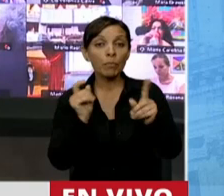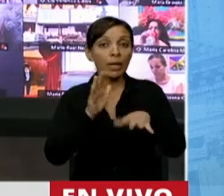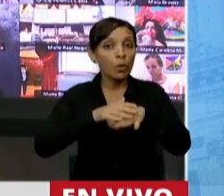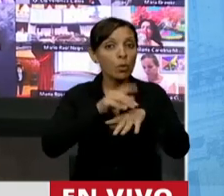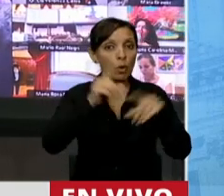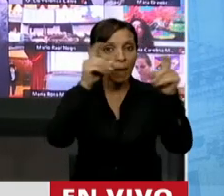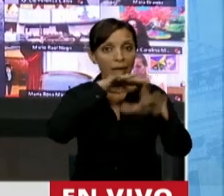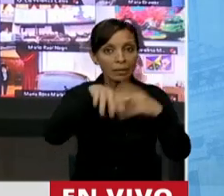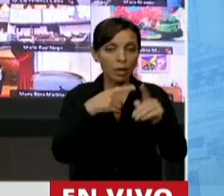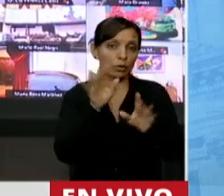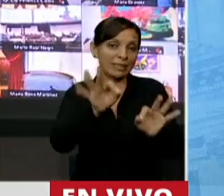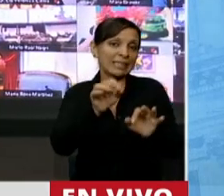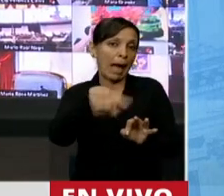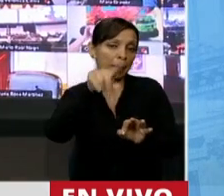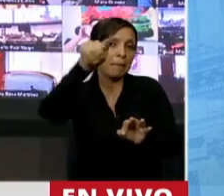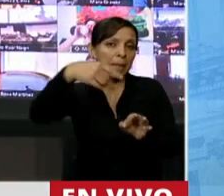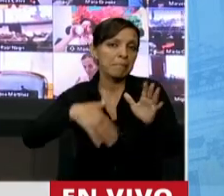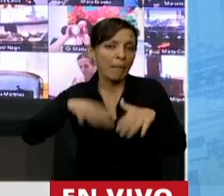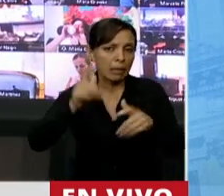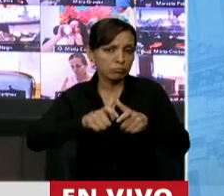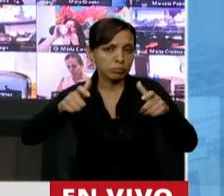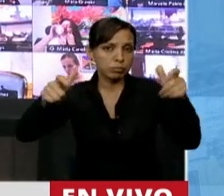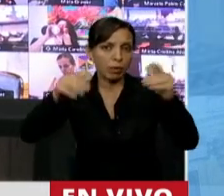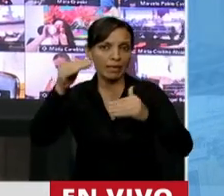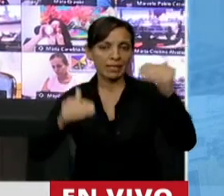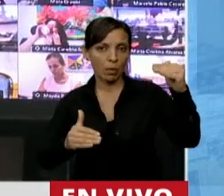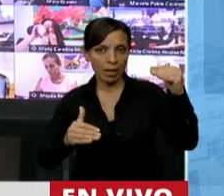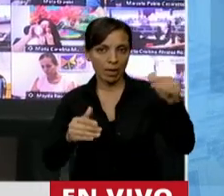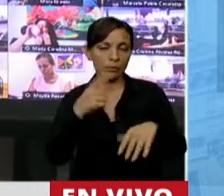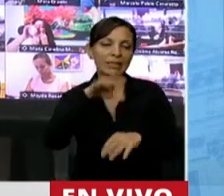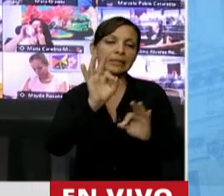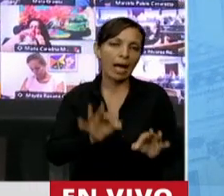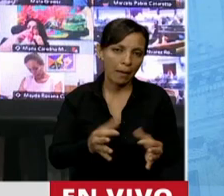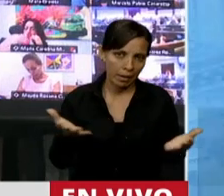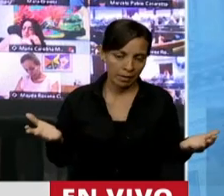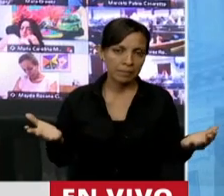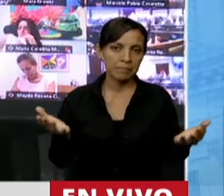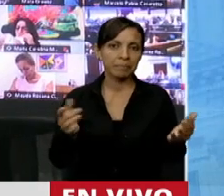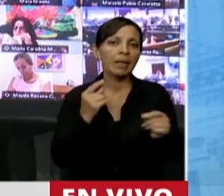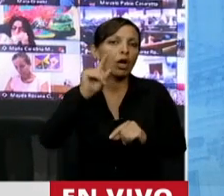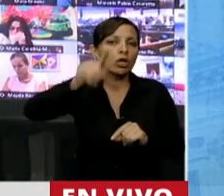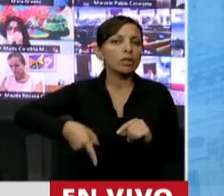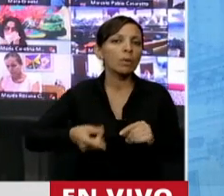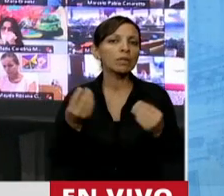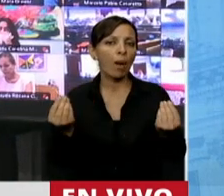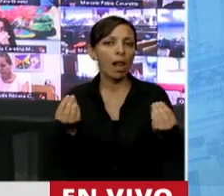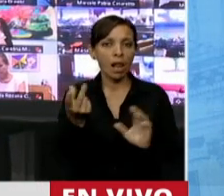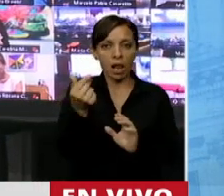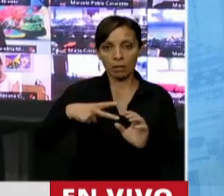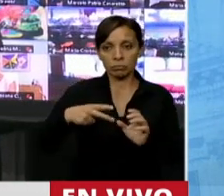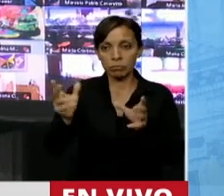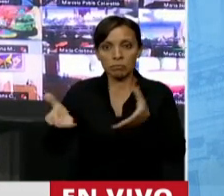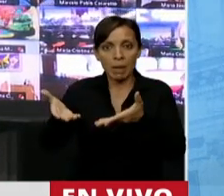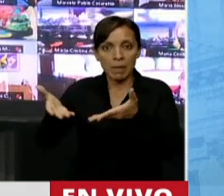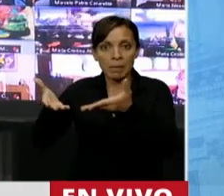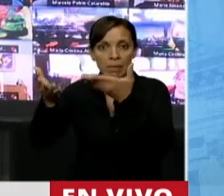generadoras de más desigualdad. Ustedes saben que las grandes crisis económicas en general tienen como consecuencia que la riqueza se concentra más,